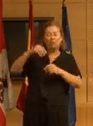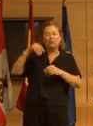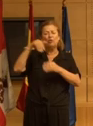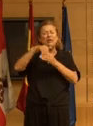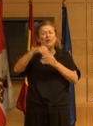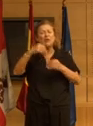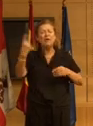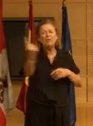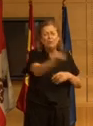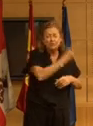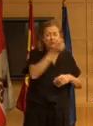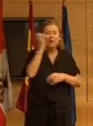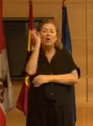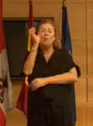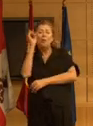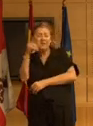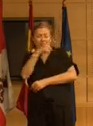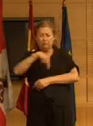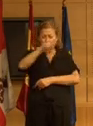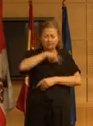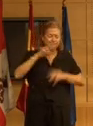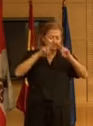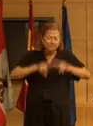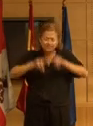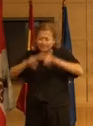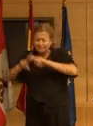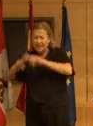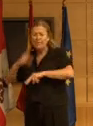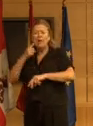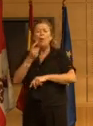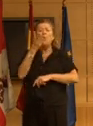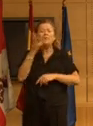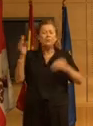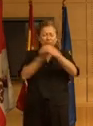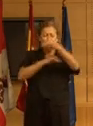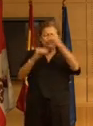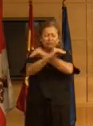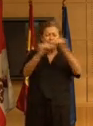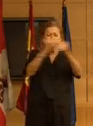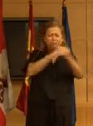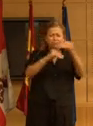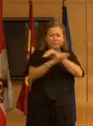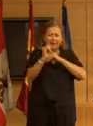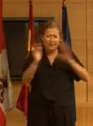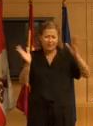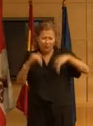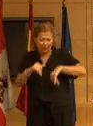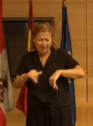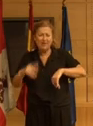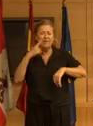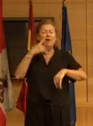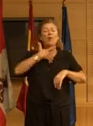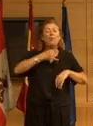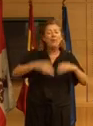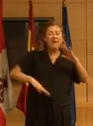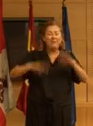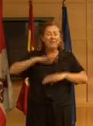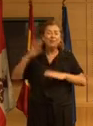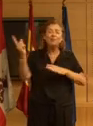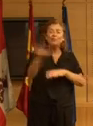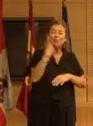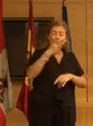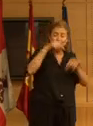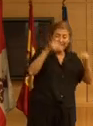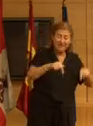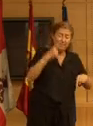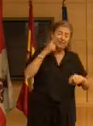vuestros, de los ponentes, y vamos a ver cuántas controversias, cuántos temas controvertidos hemos sido capaces, entre todos los que estamos aquí,